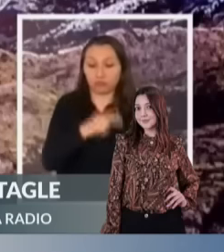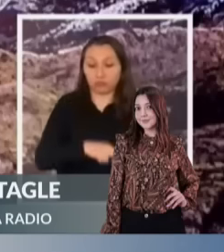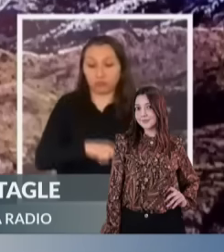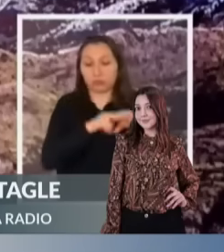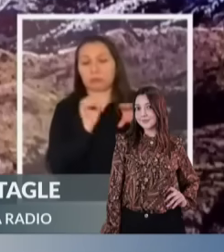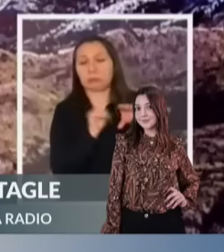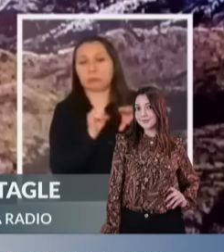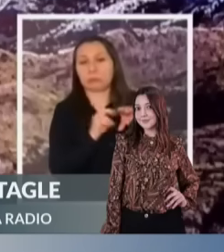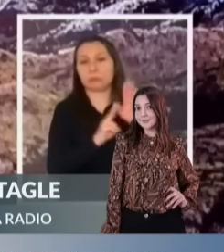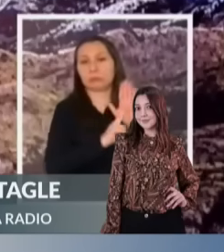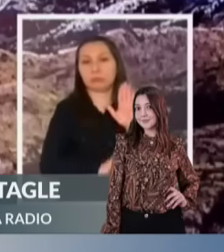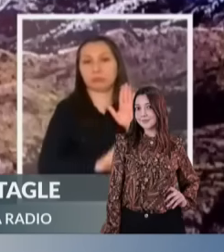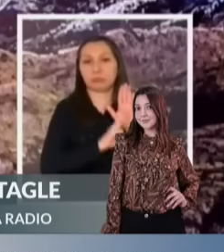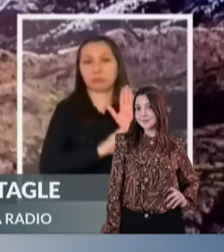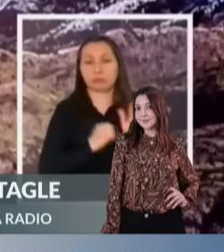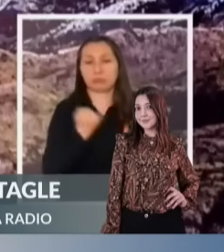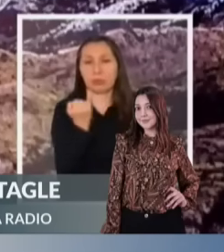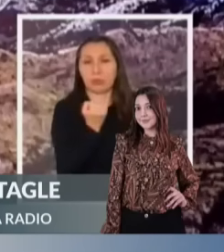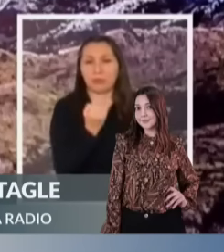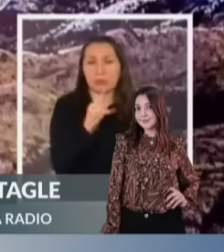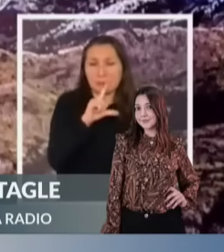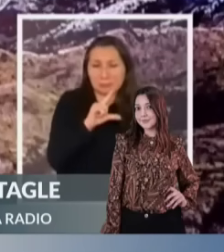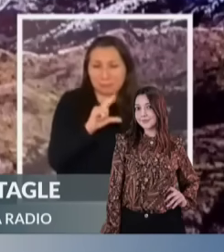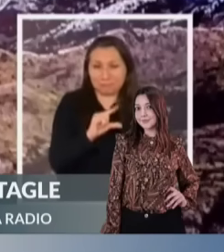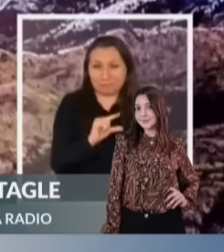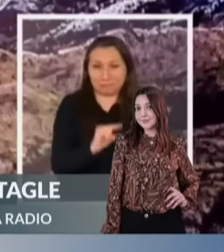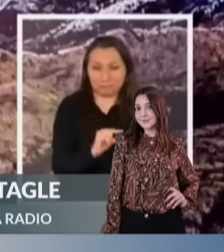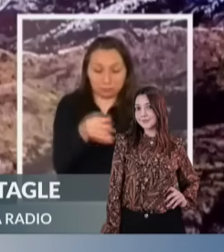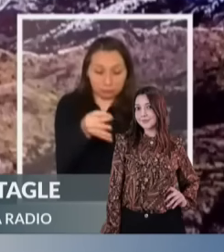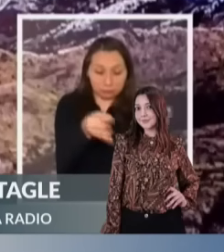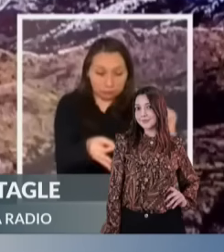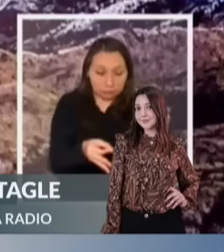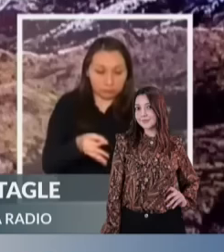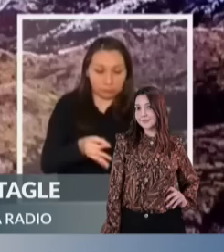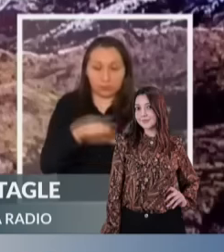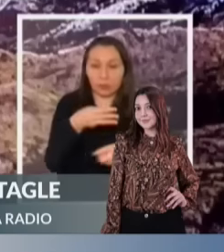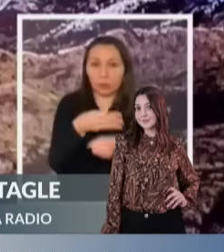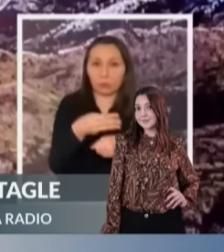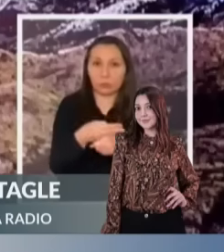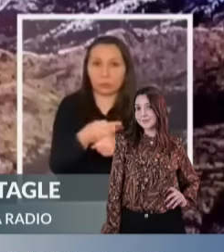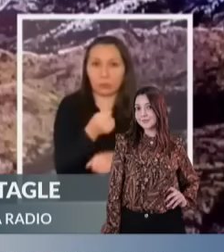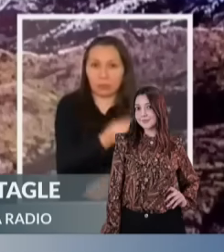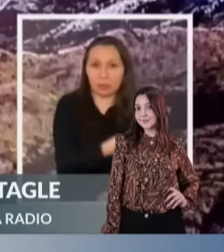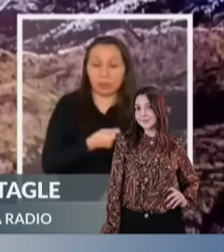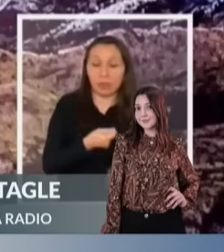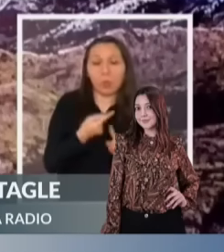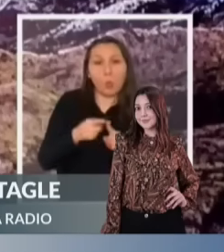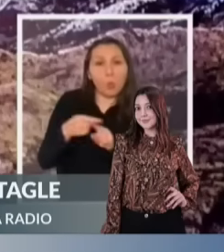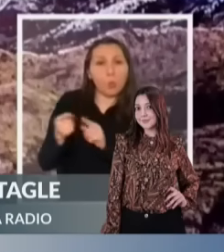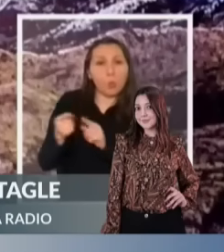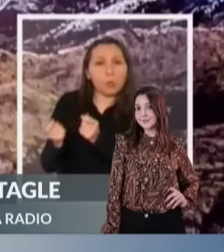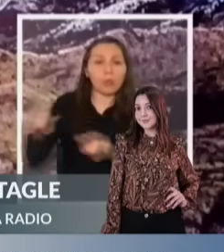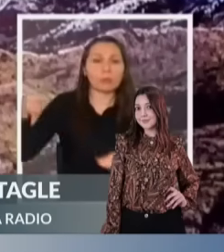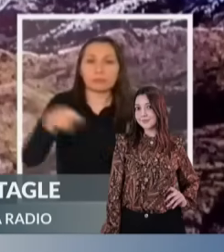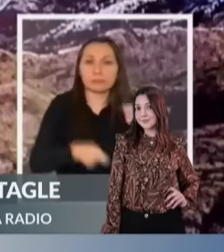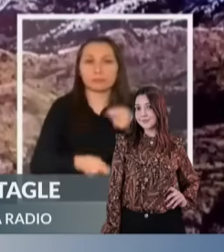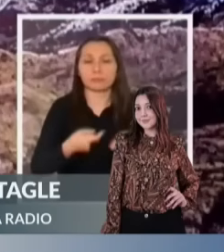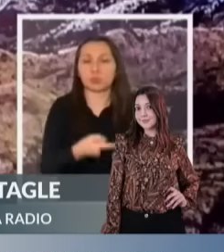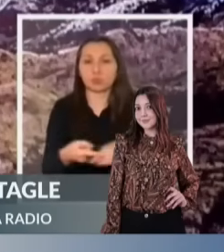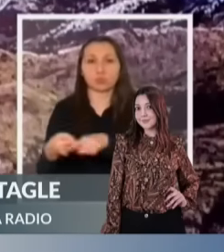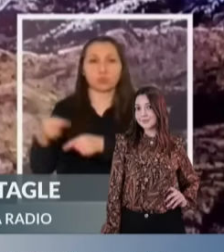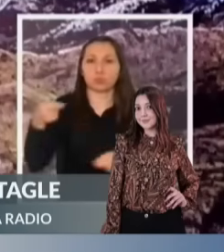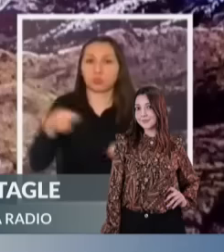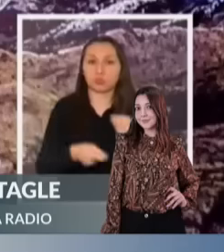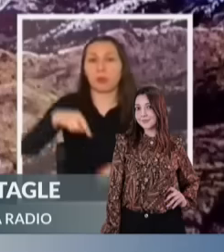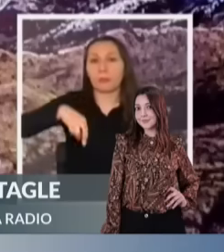pero esto puede ser una justificación para cometer irregularidades. Y de ahí se agarra Luis Cordero para justificar lo que dijo.